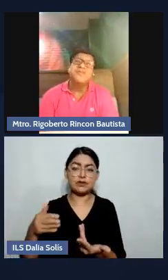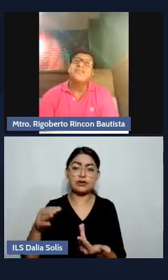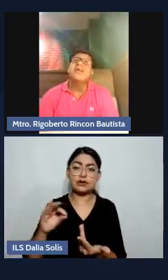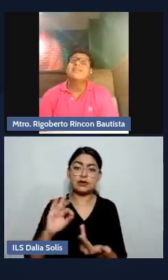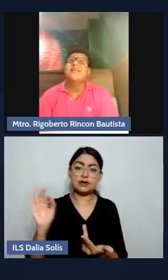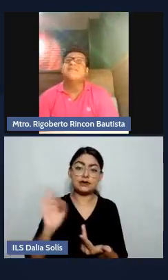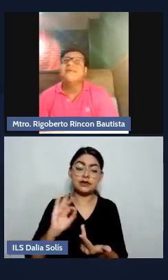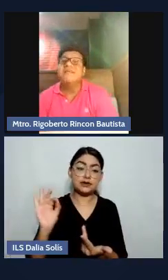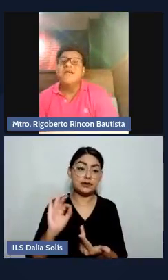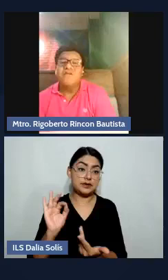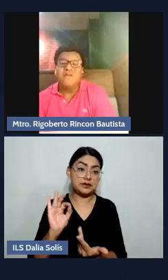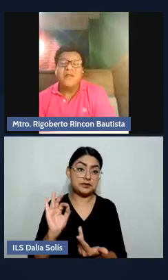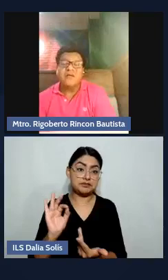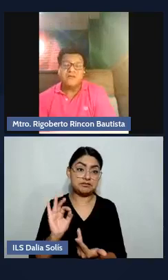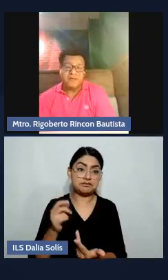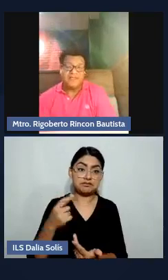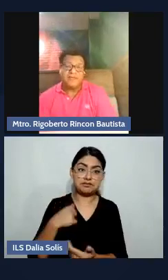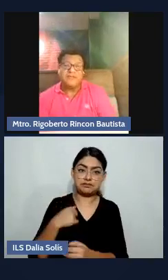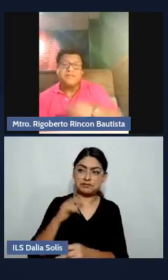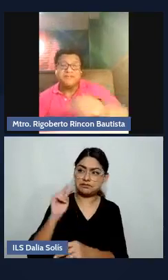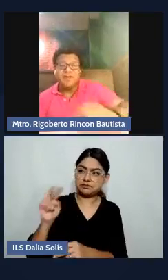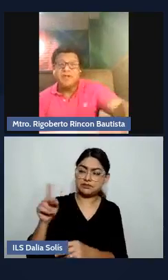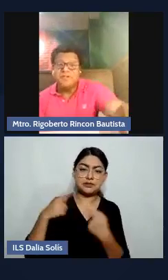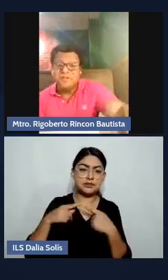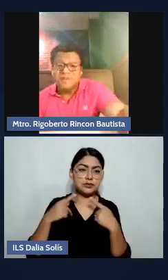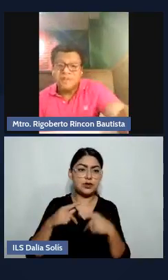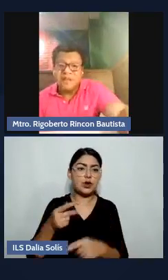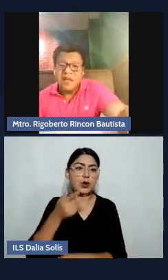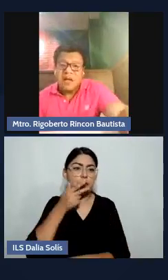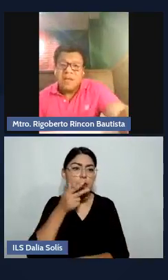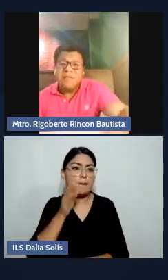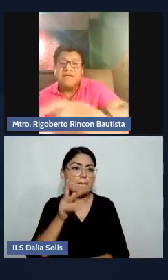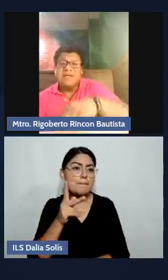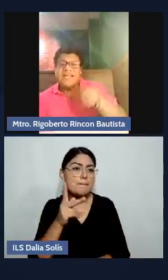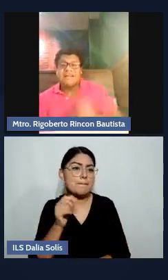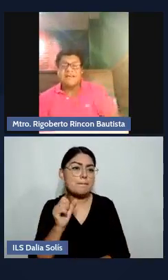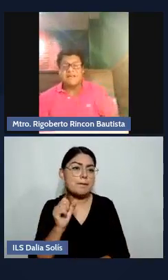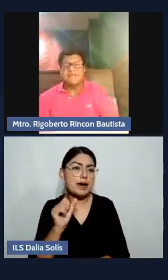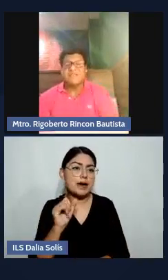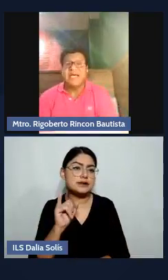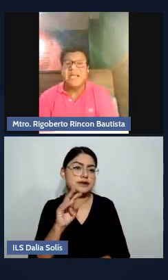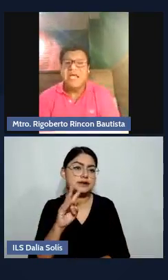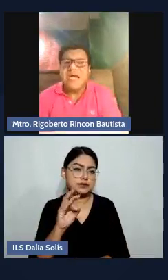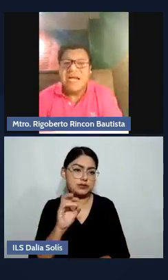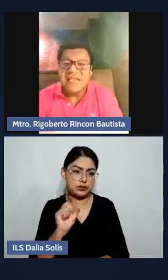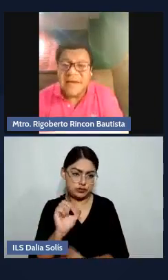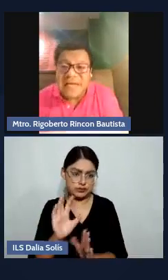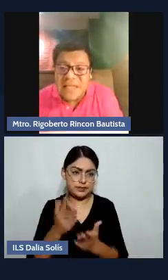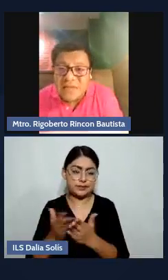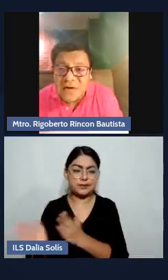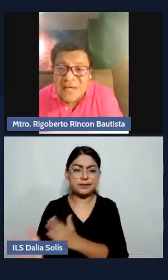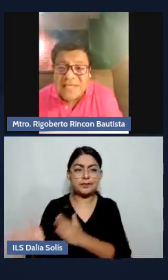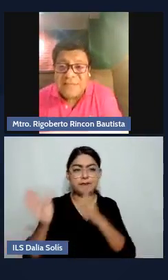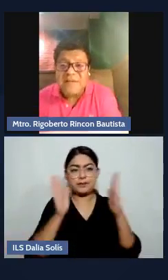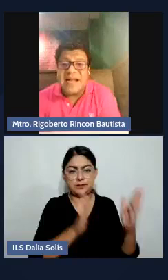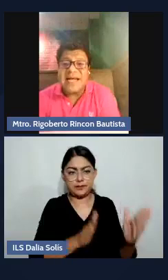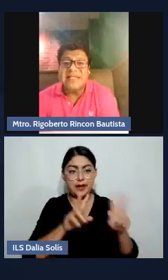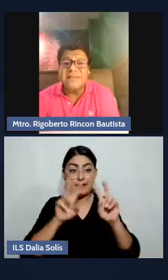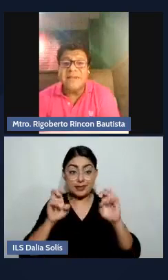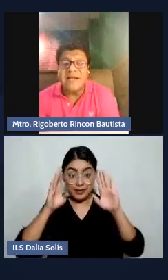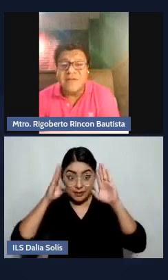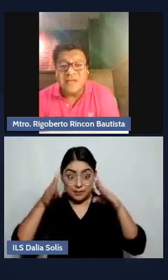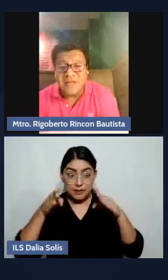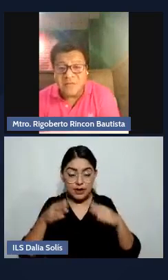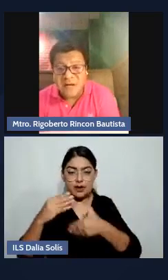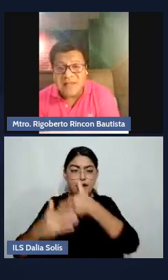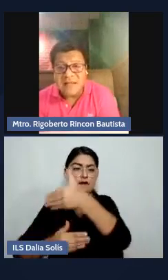vez fumadores pasivos, ¿no? Vamos a ver en la parte social. El tabaquismo es la primera causa de